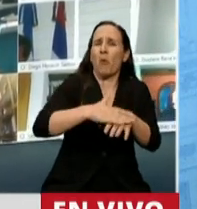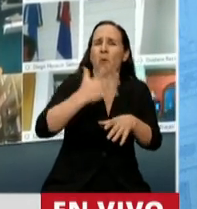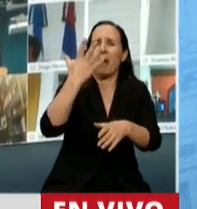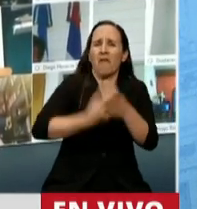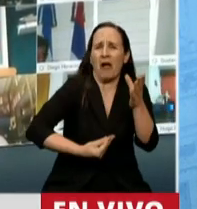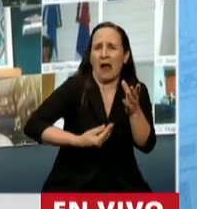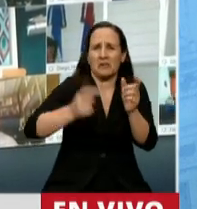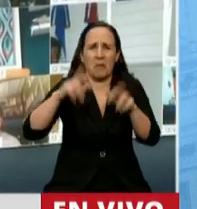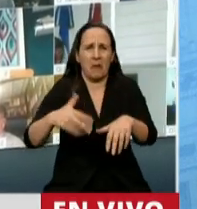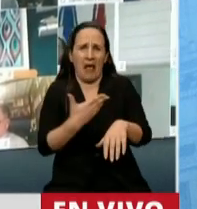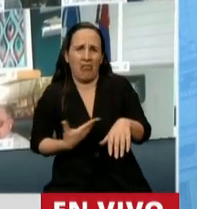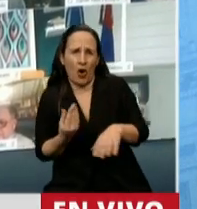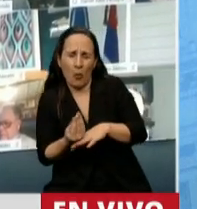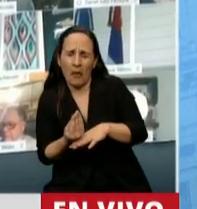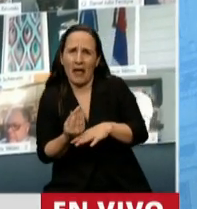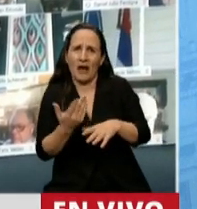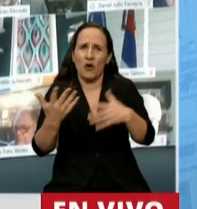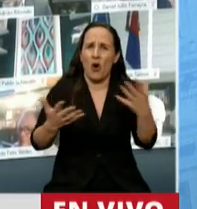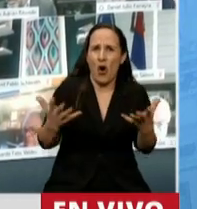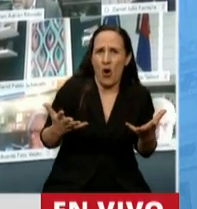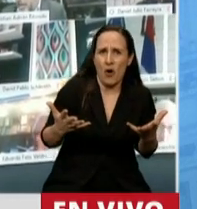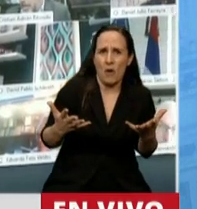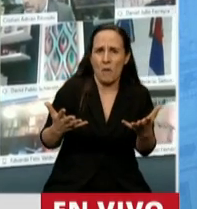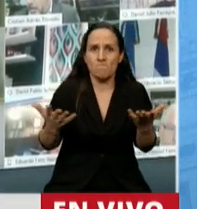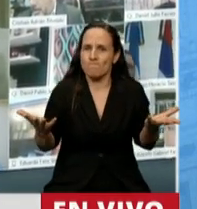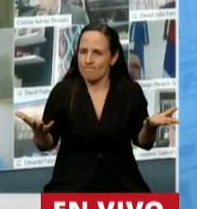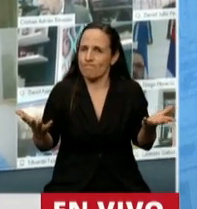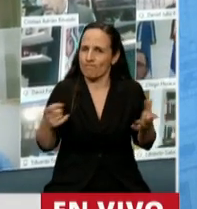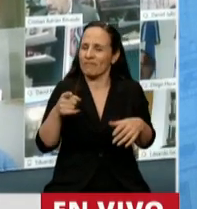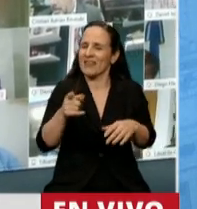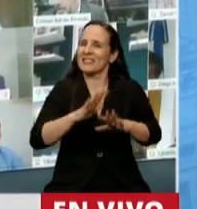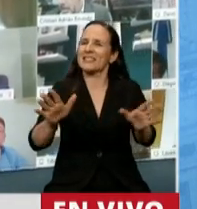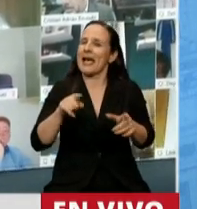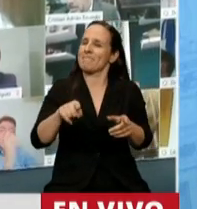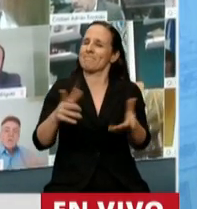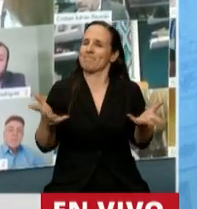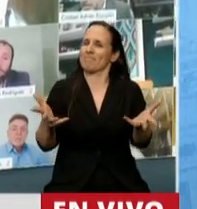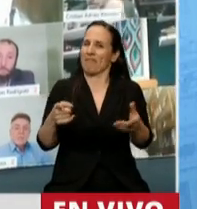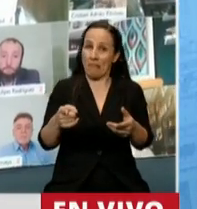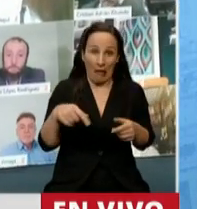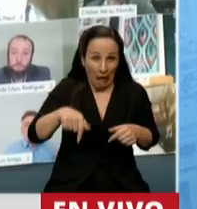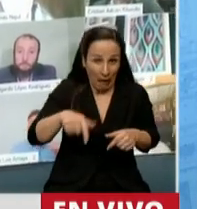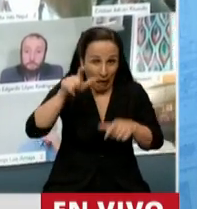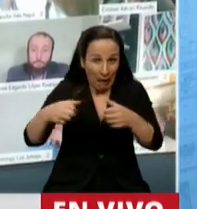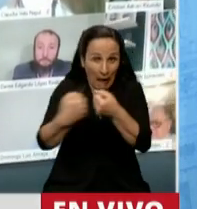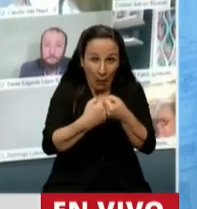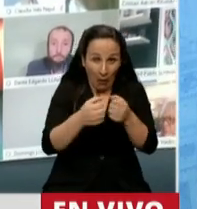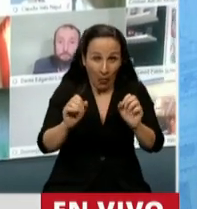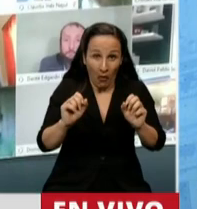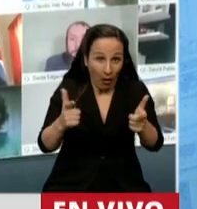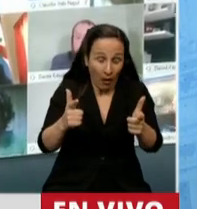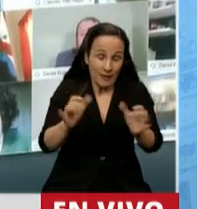y anteriormente quedaron con las ruedas para arriba ni si quieran eso lo puedo poner de acuerdo